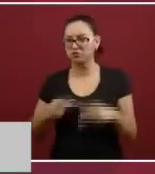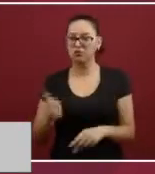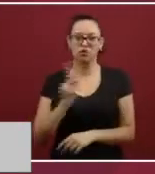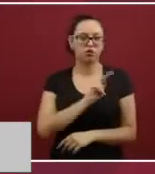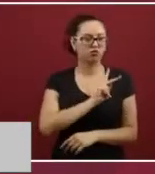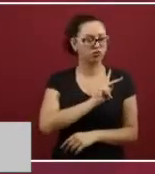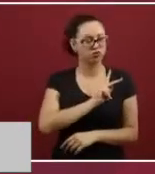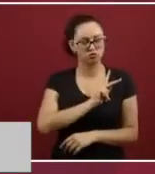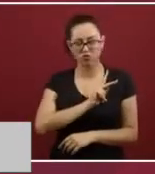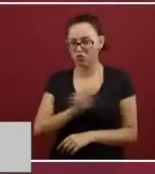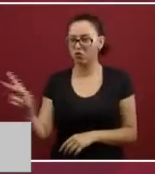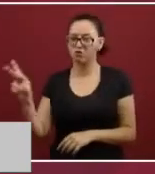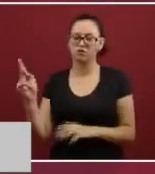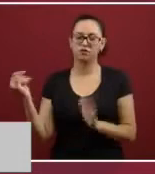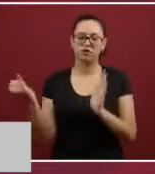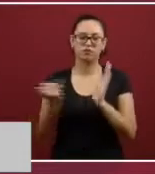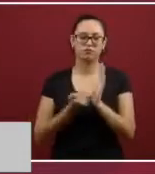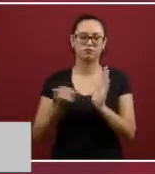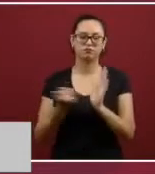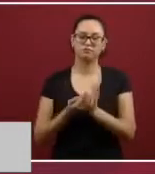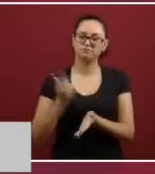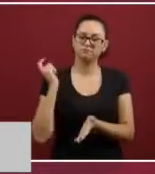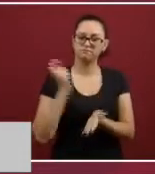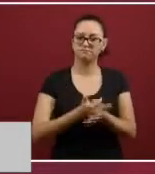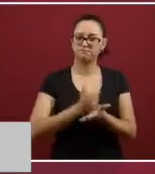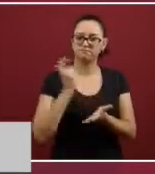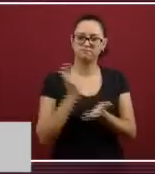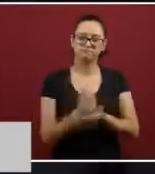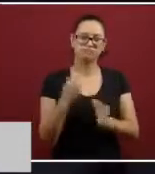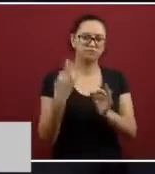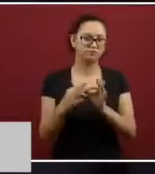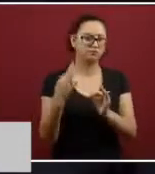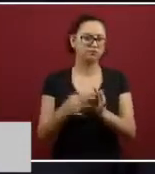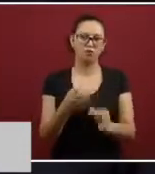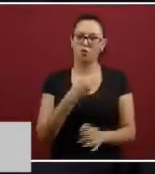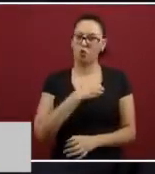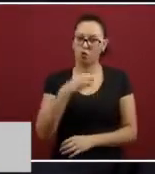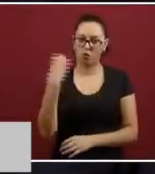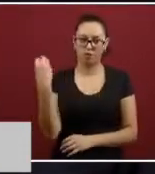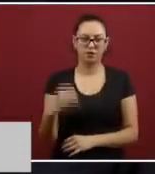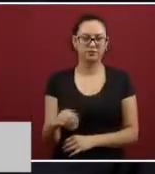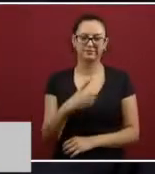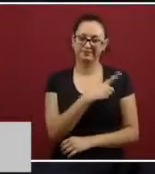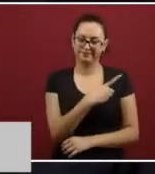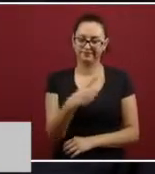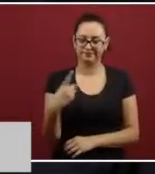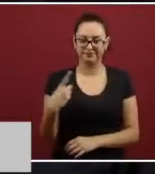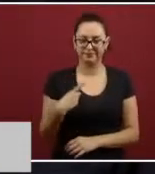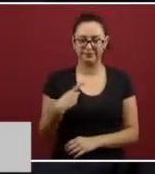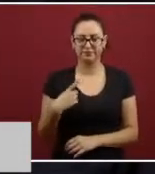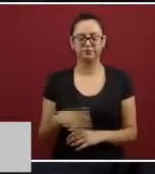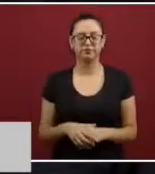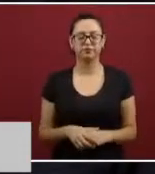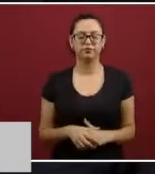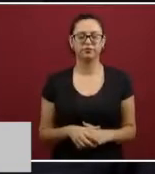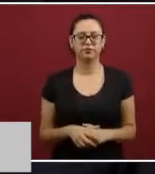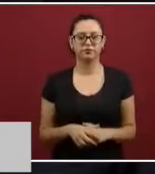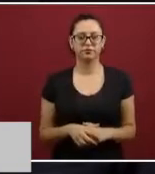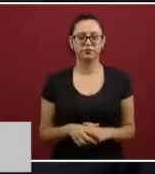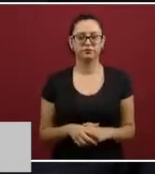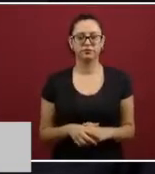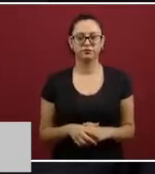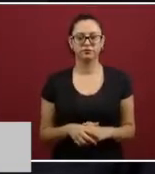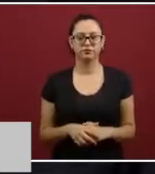2 subastas más. Estará en Izachi el día de hoy el presidente visitando un importante yacimiento petrolero. Destaca que la intolerancia de medios